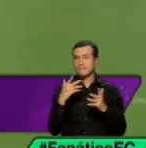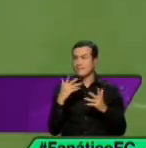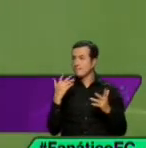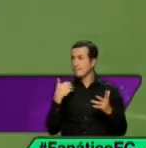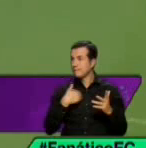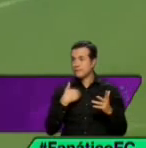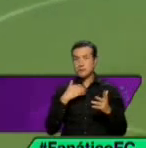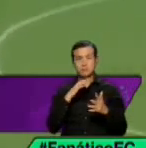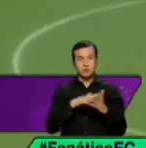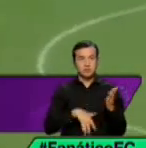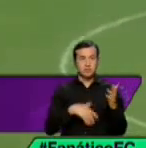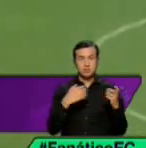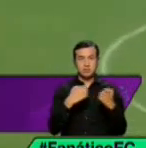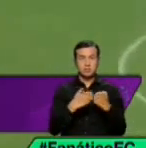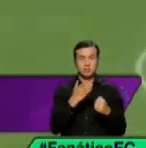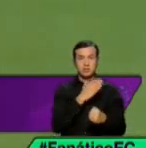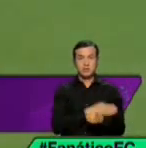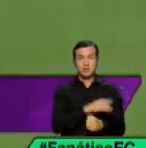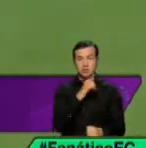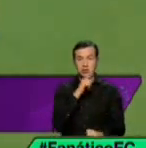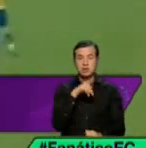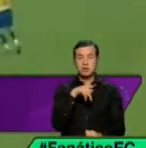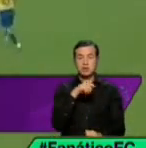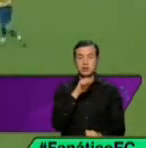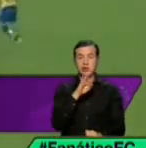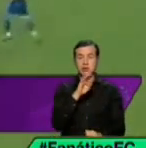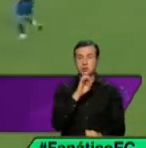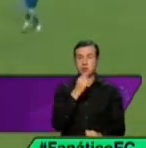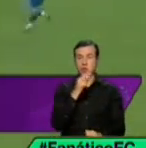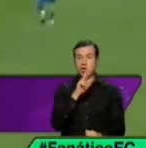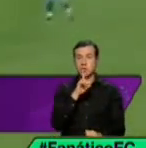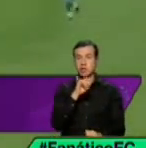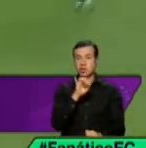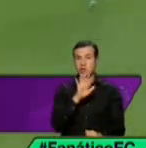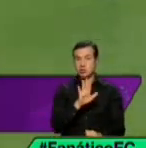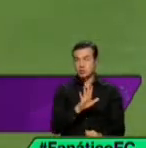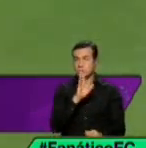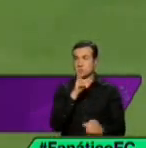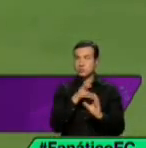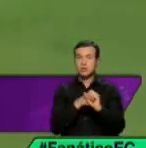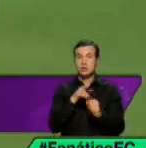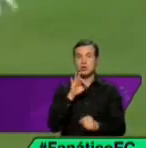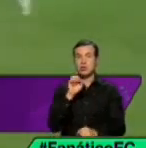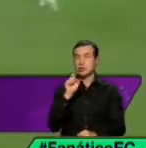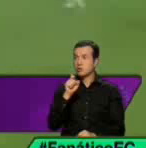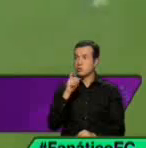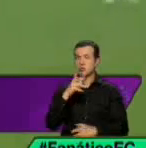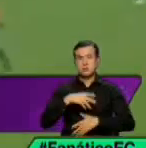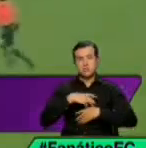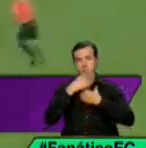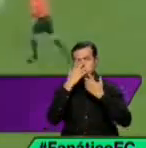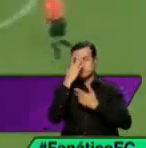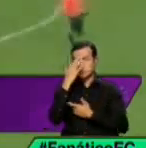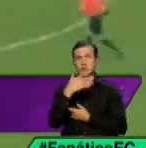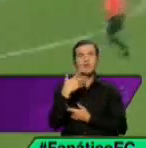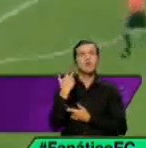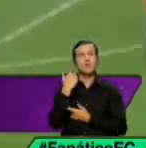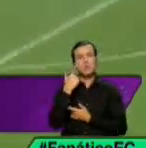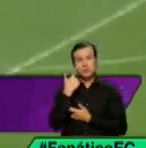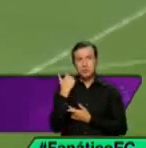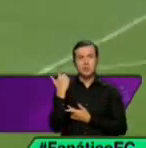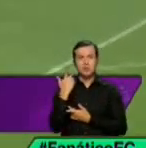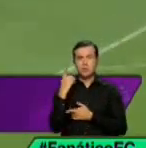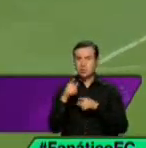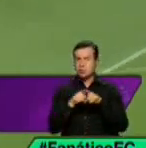El Barcelona, dirigido en aquel entonces por Pep Guardiola, el Barcelona que incluso luego acudió al TAS en reclamo por no ser un